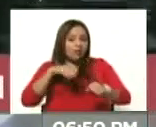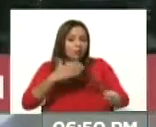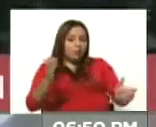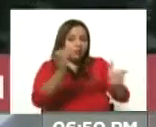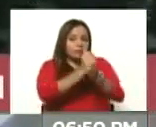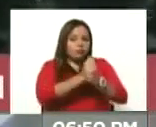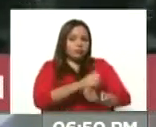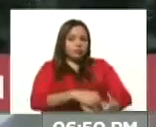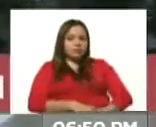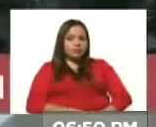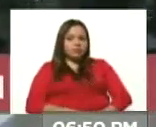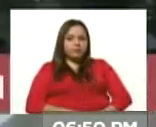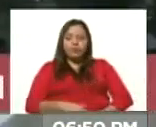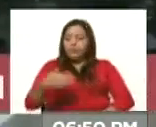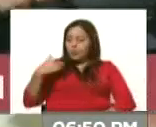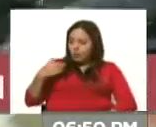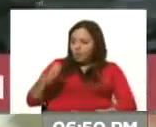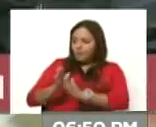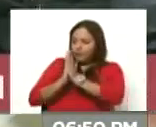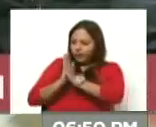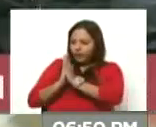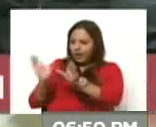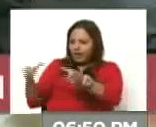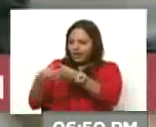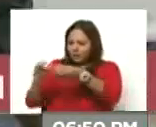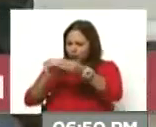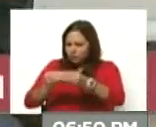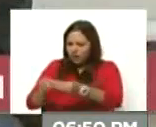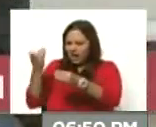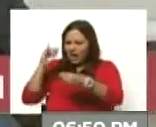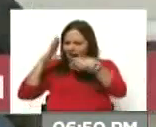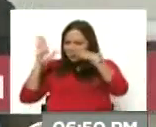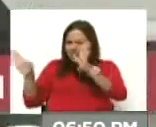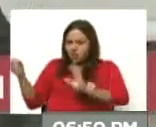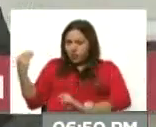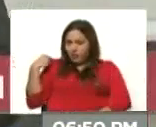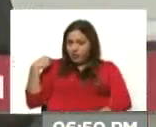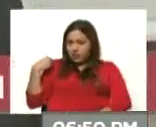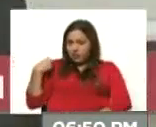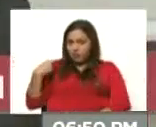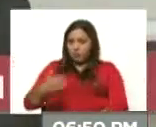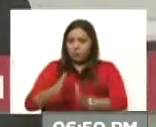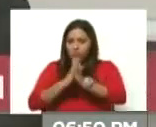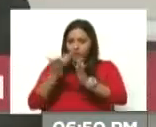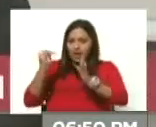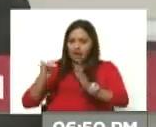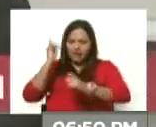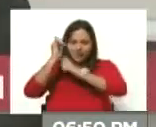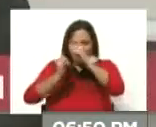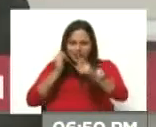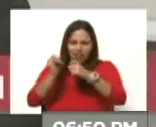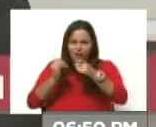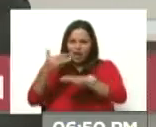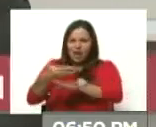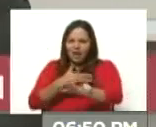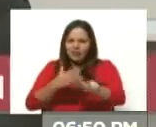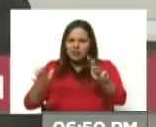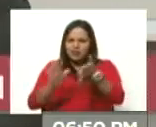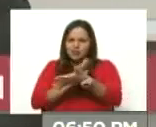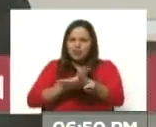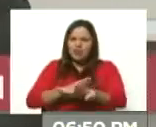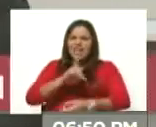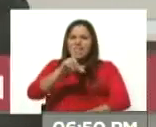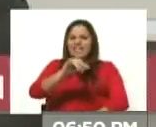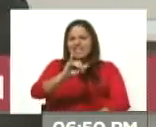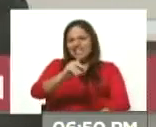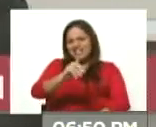yo le va a pedir el equipo de producción que están atentos al llamado que coloquen el colchón de imágenes que yo les pedí de altos de lídice eso